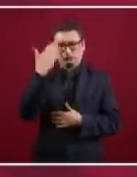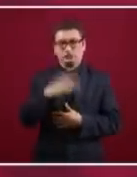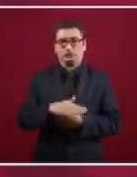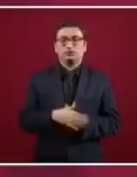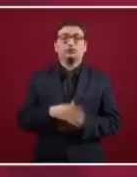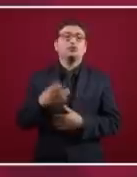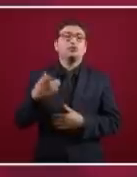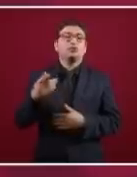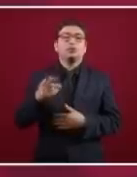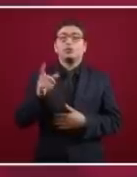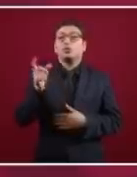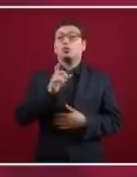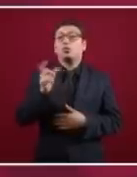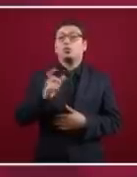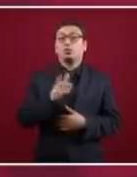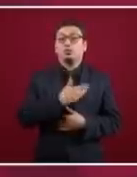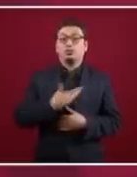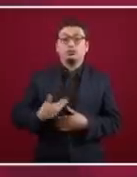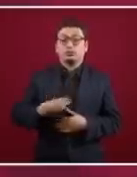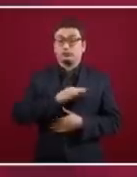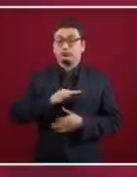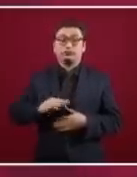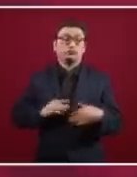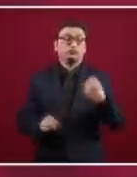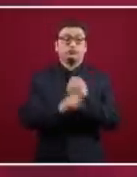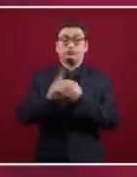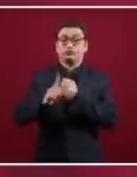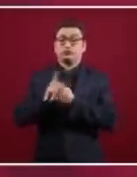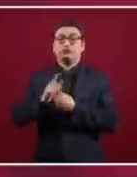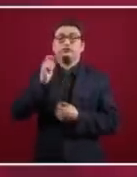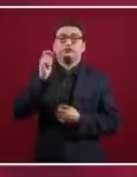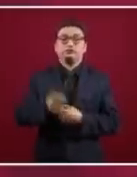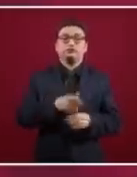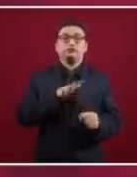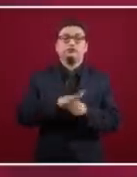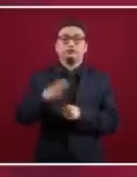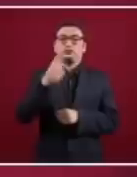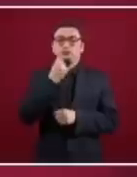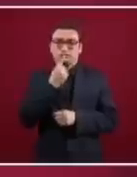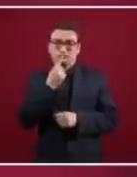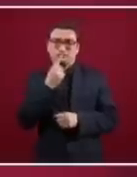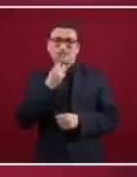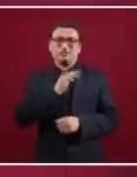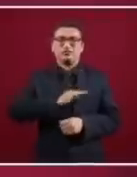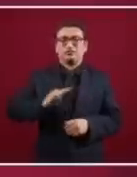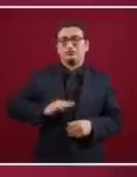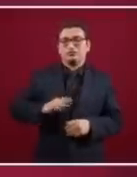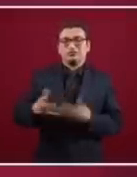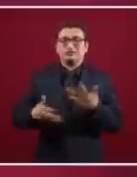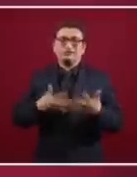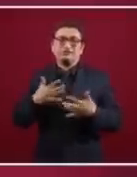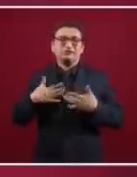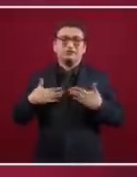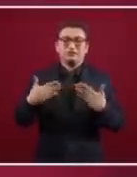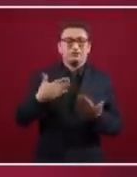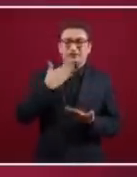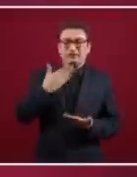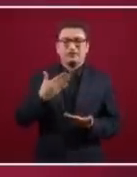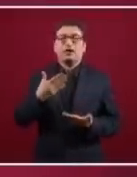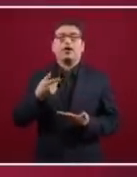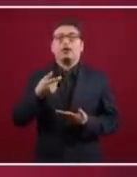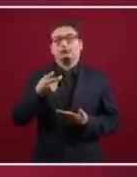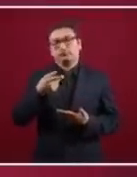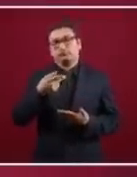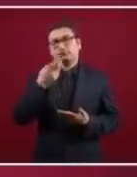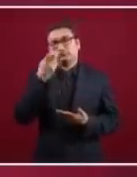donde más padecen los presidentes municipales es en las policías municipales que no pueden confiar en ellas entonces por